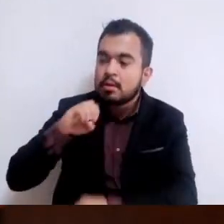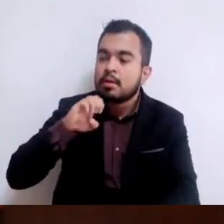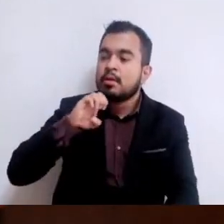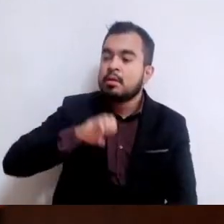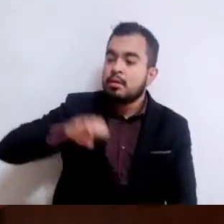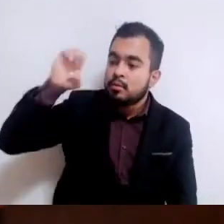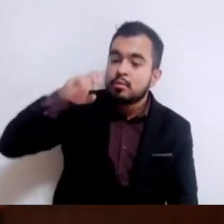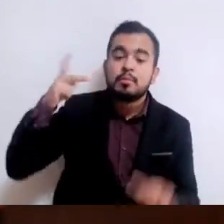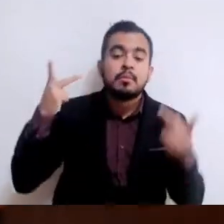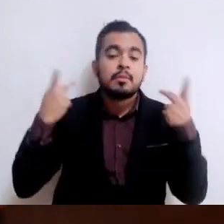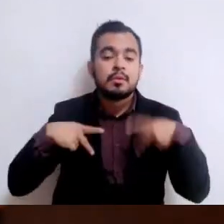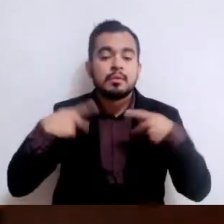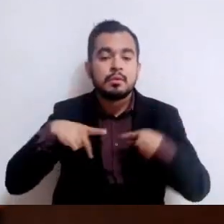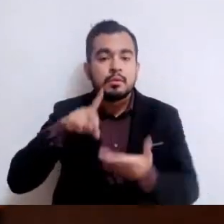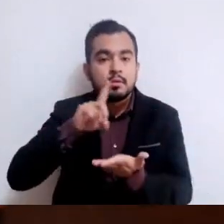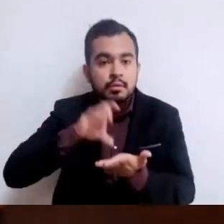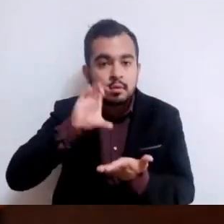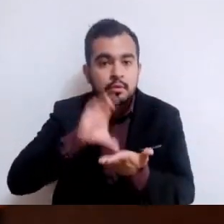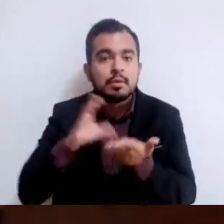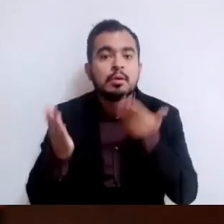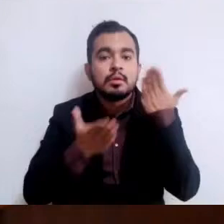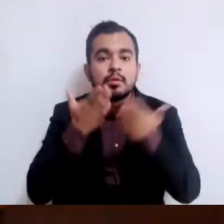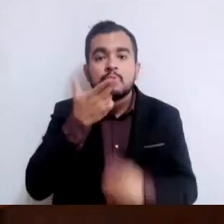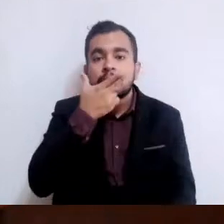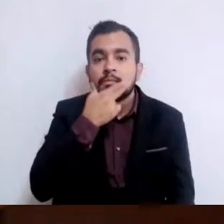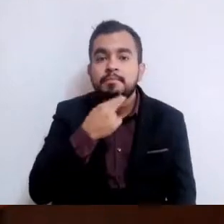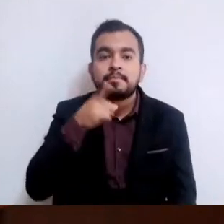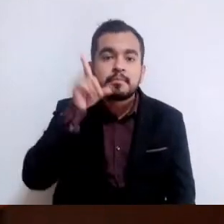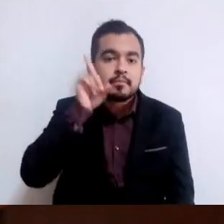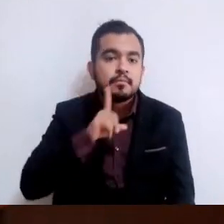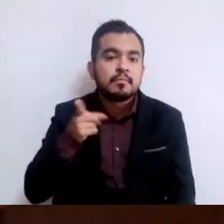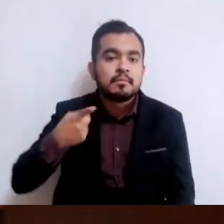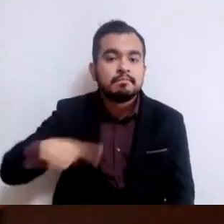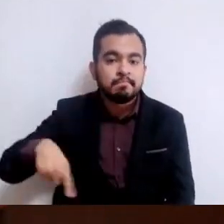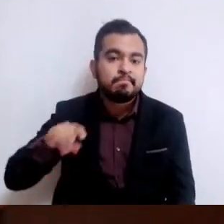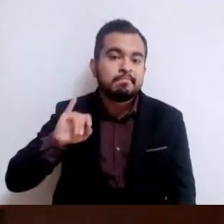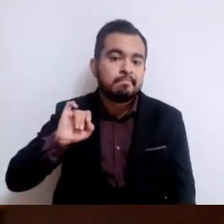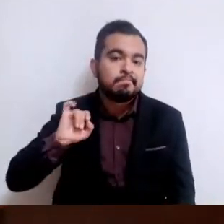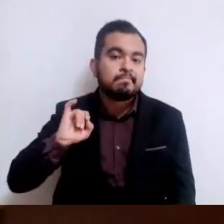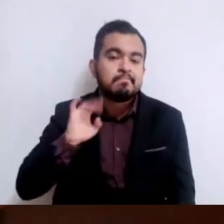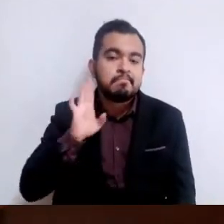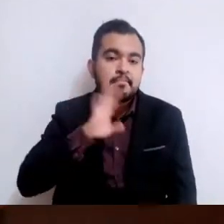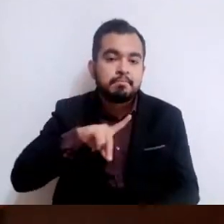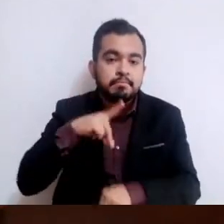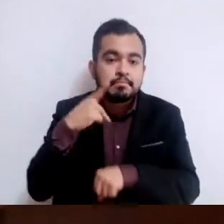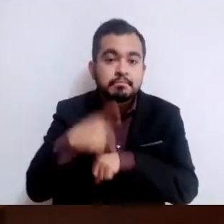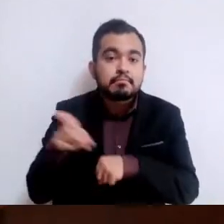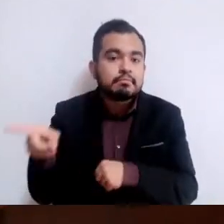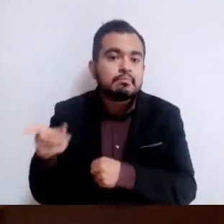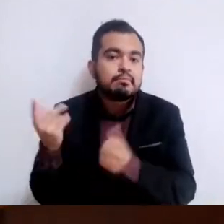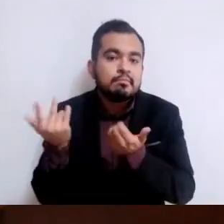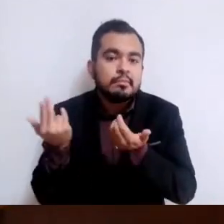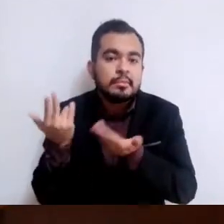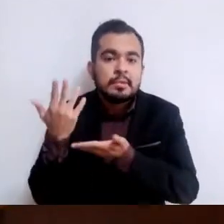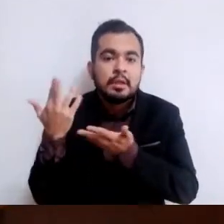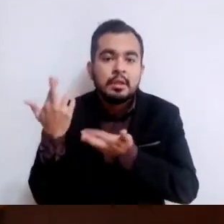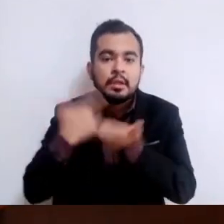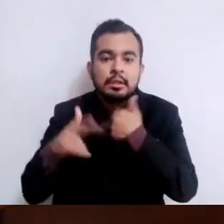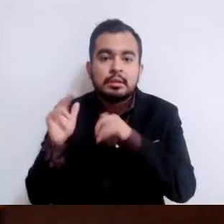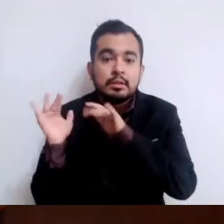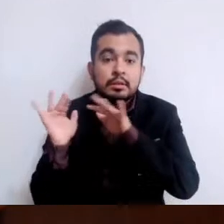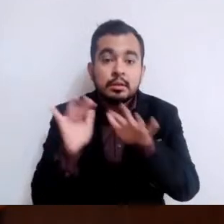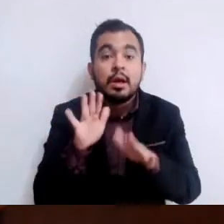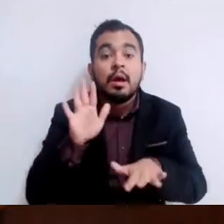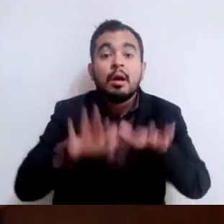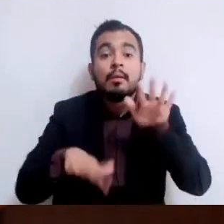discapacidad, las y los estudiantes, quienes ahora, ante el regreso a clases presenciales, se ven en la necesidad de utilizar hasta 2 o